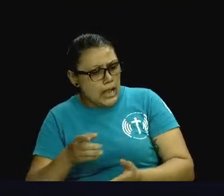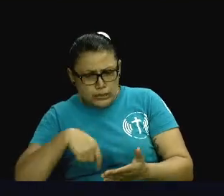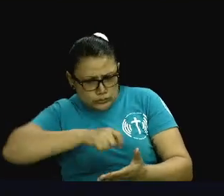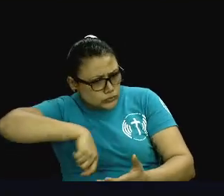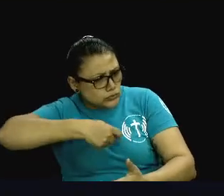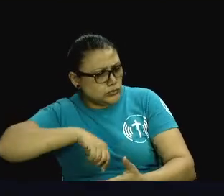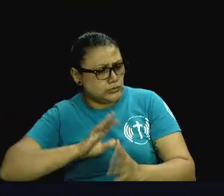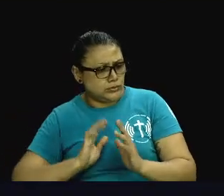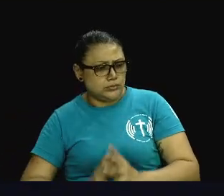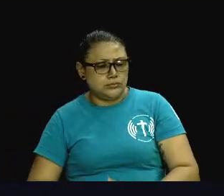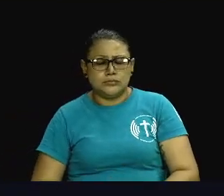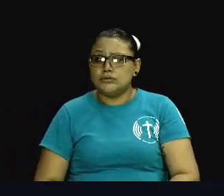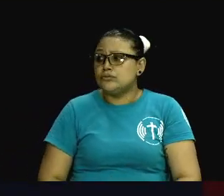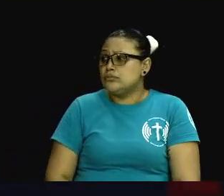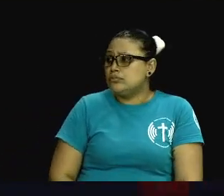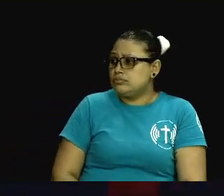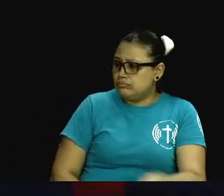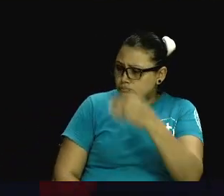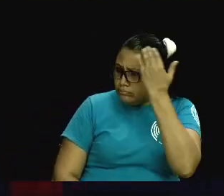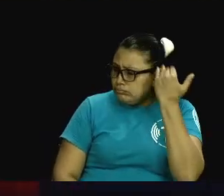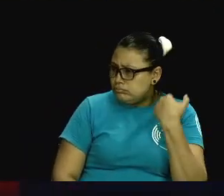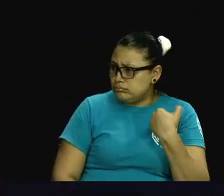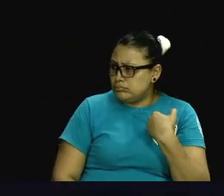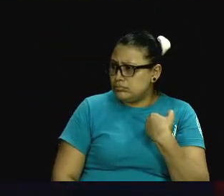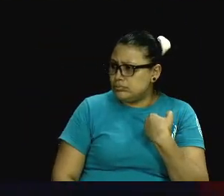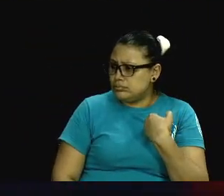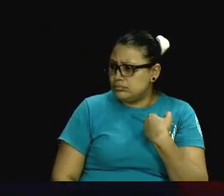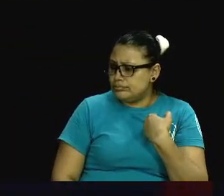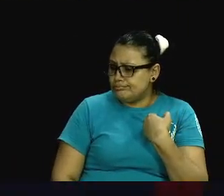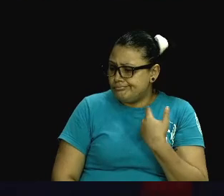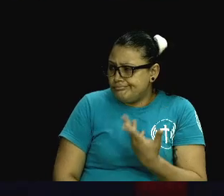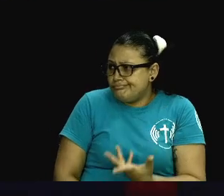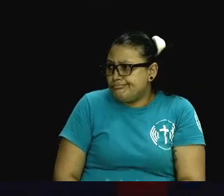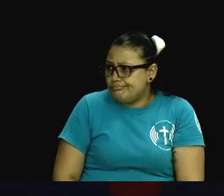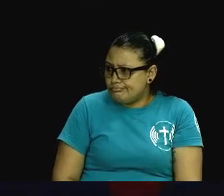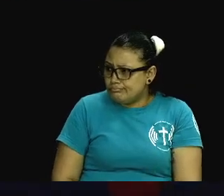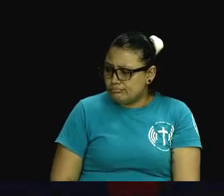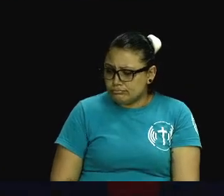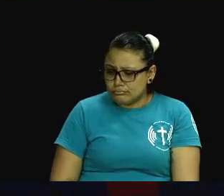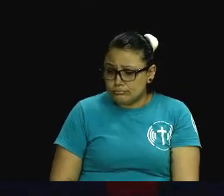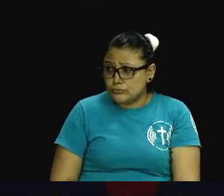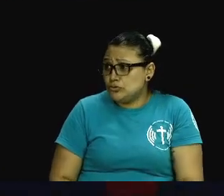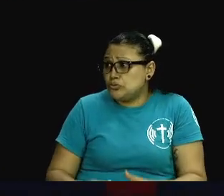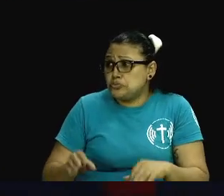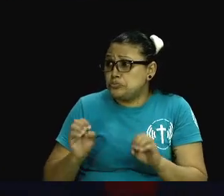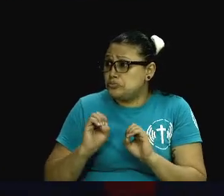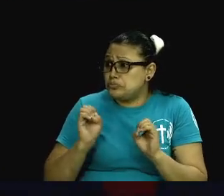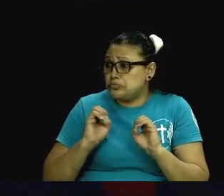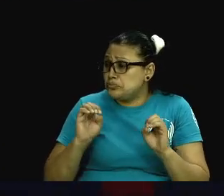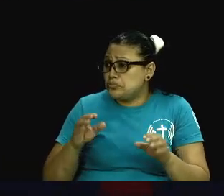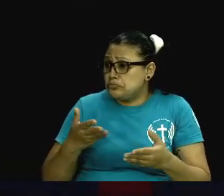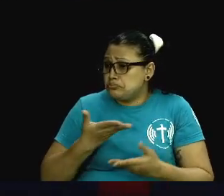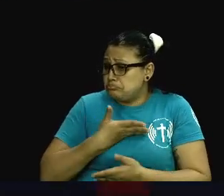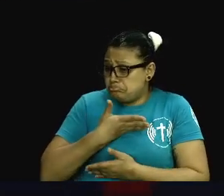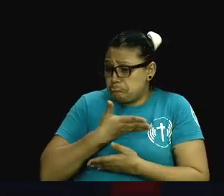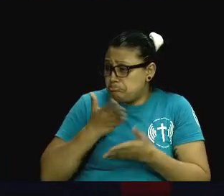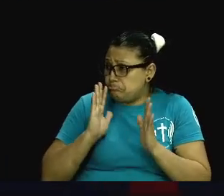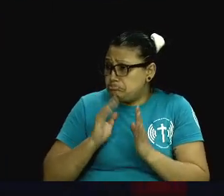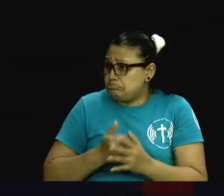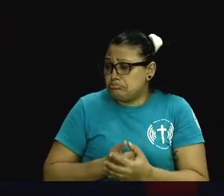como que era su esposo atacó sin dármelo le dijo y ella se quedó pero